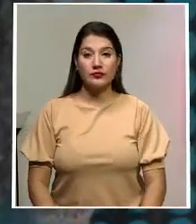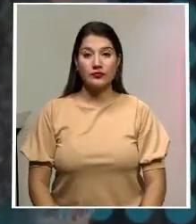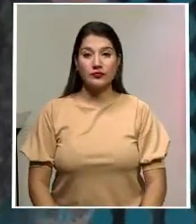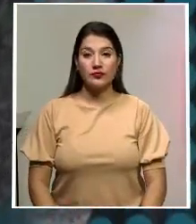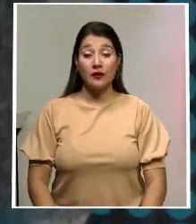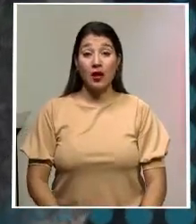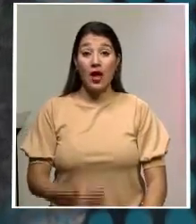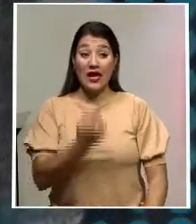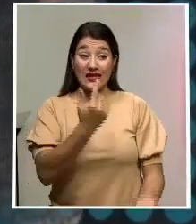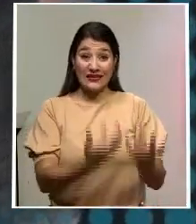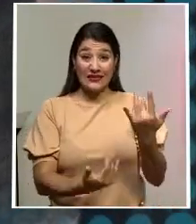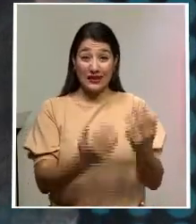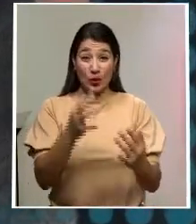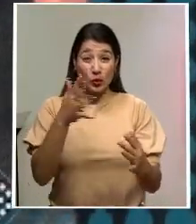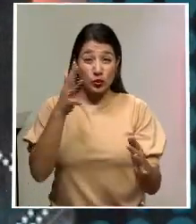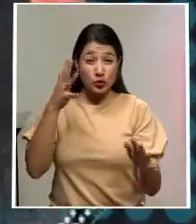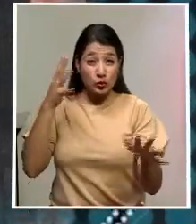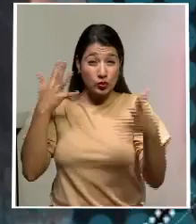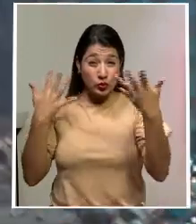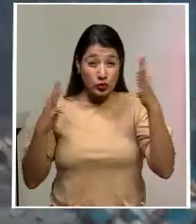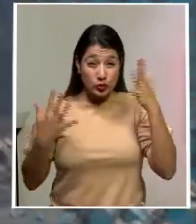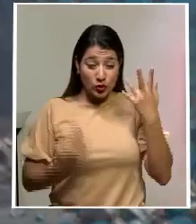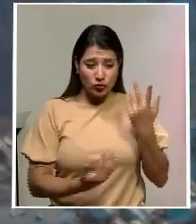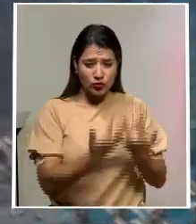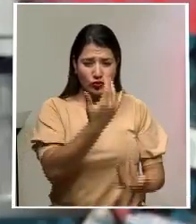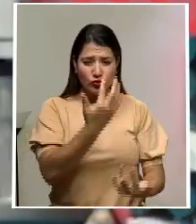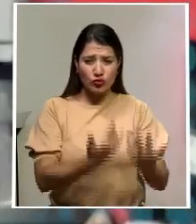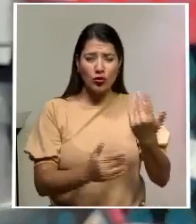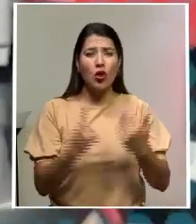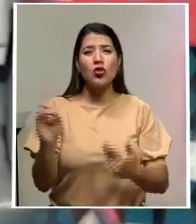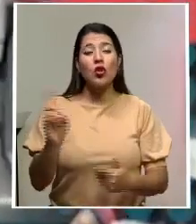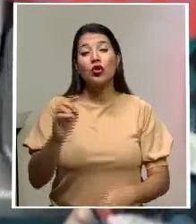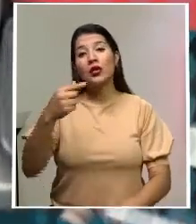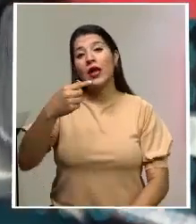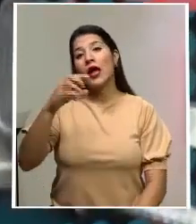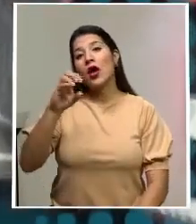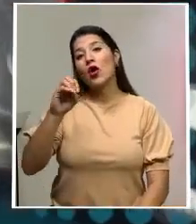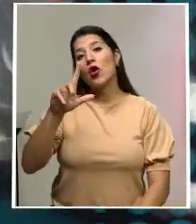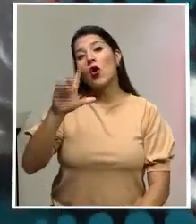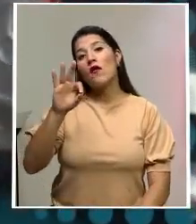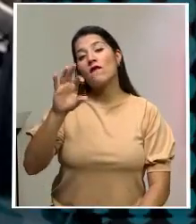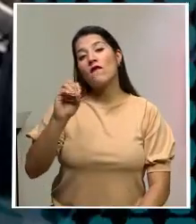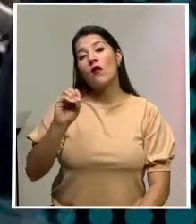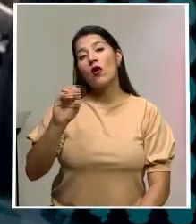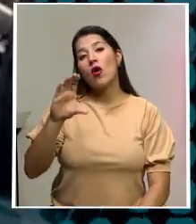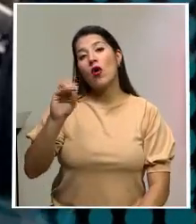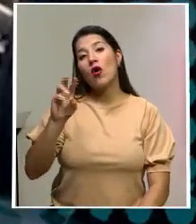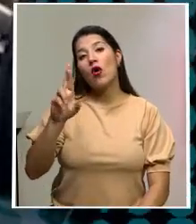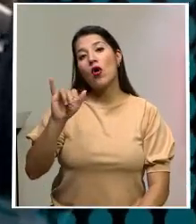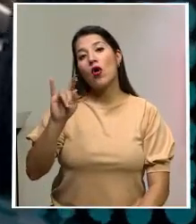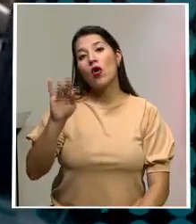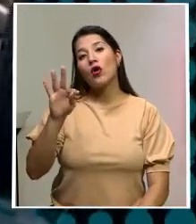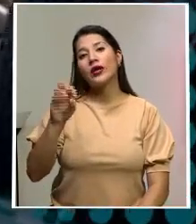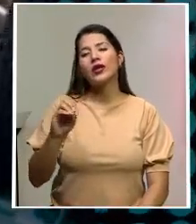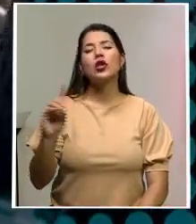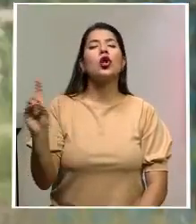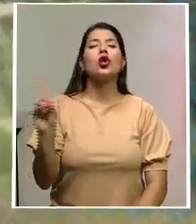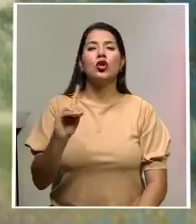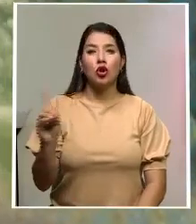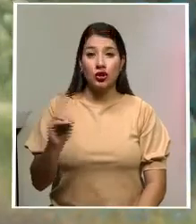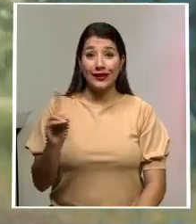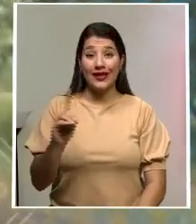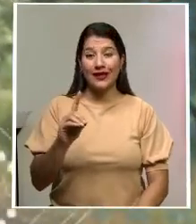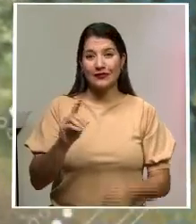Un incendio forestal mantiene en alerta a la costa del Golfo de Corinto, a unos 90 kilómetros al oeste de Atenas, en Grecia.